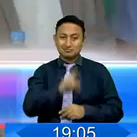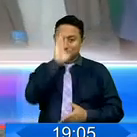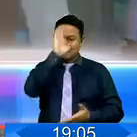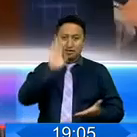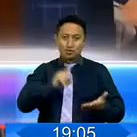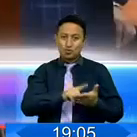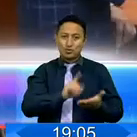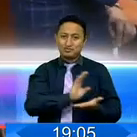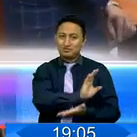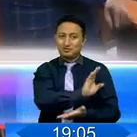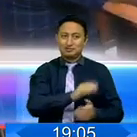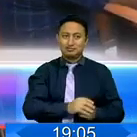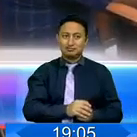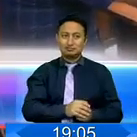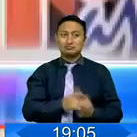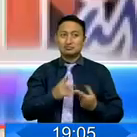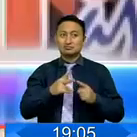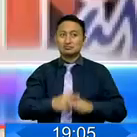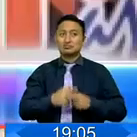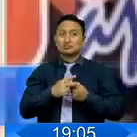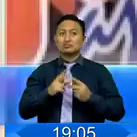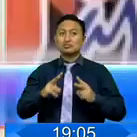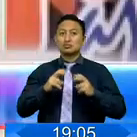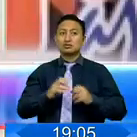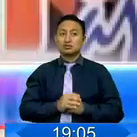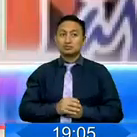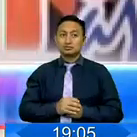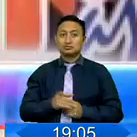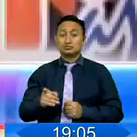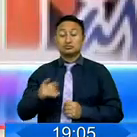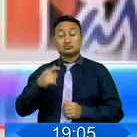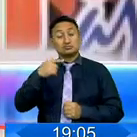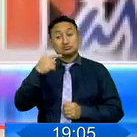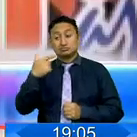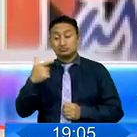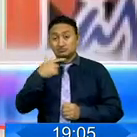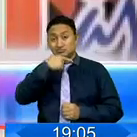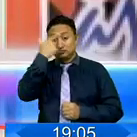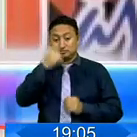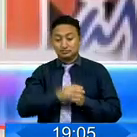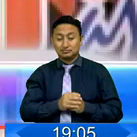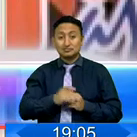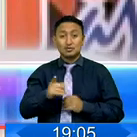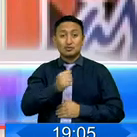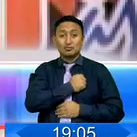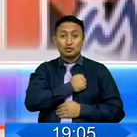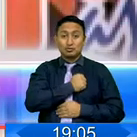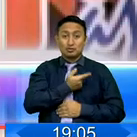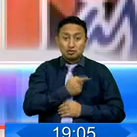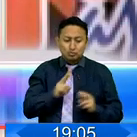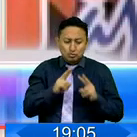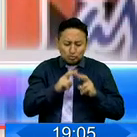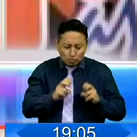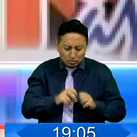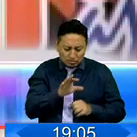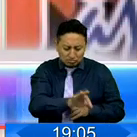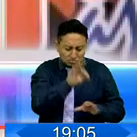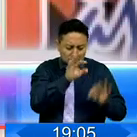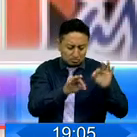publicaciones, anunció una investigación. Es una bajeza terrible. Después de que le hurgan en lo más íntimo de su vida, lo único que encuentran